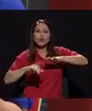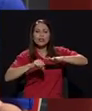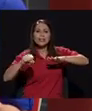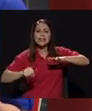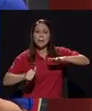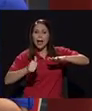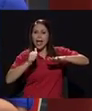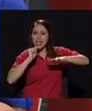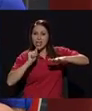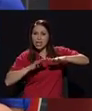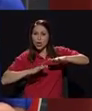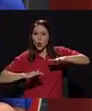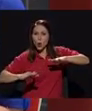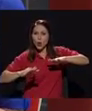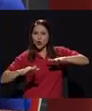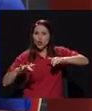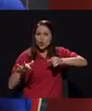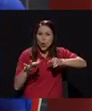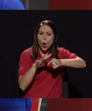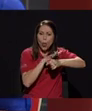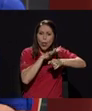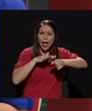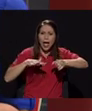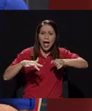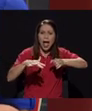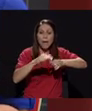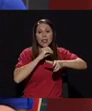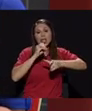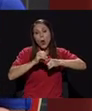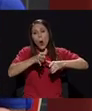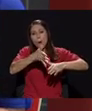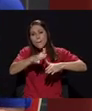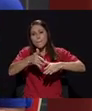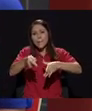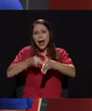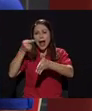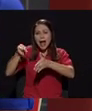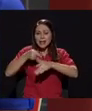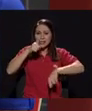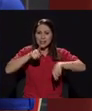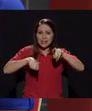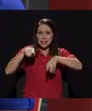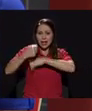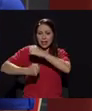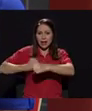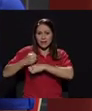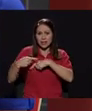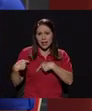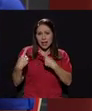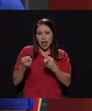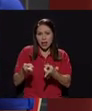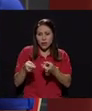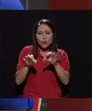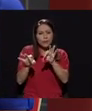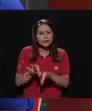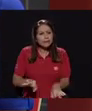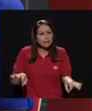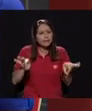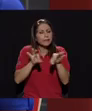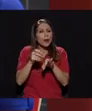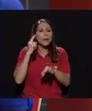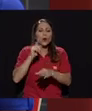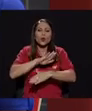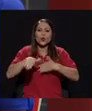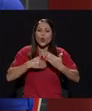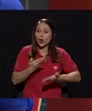ya sea parcial o totalmente a través del año, y tienen una importancia por todos los